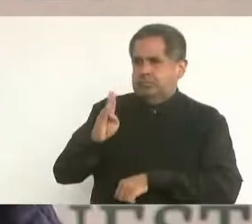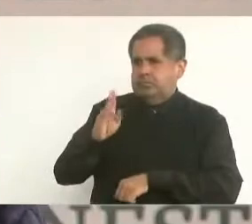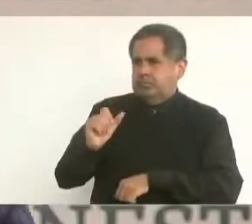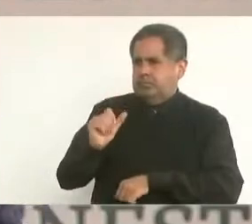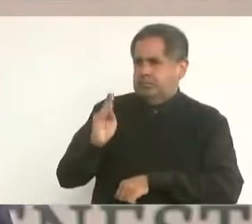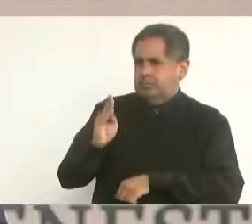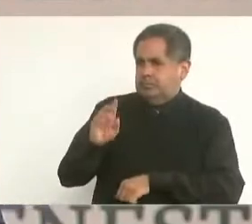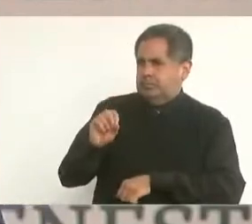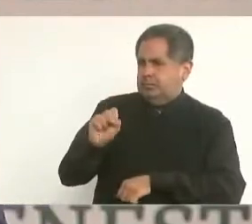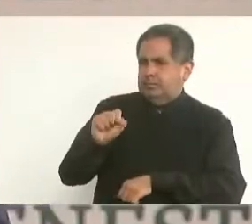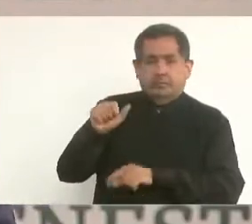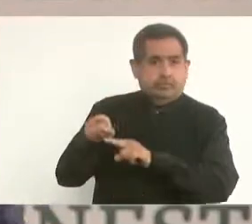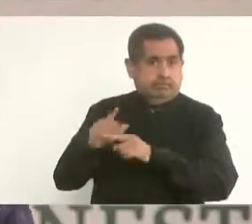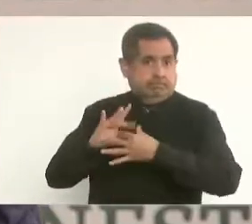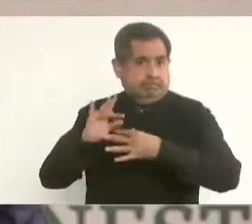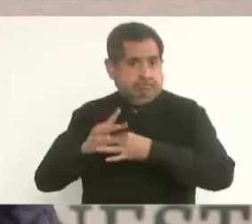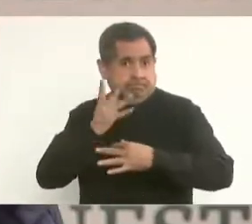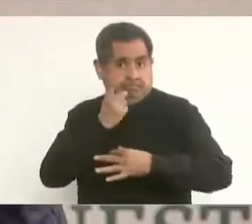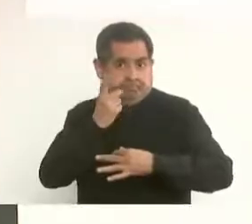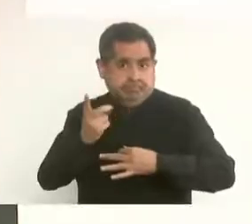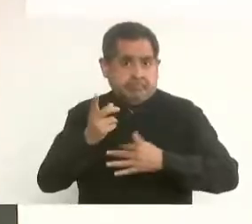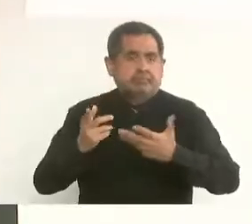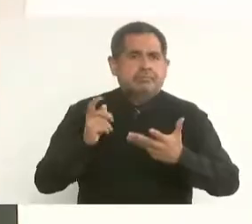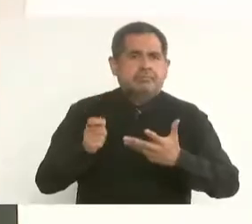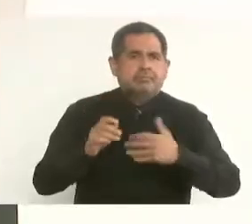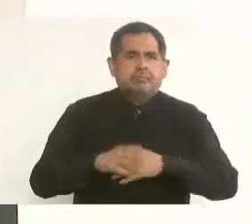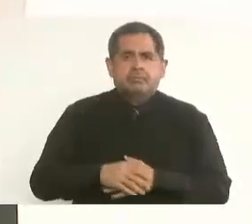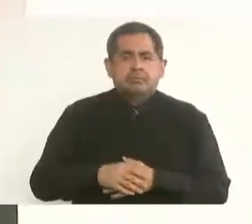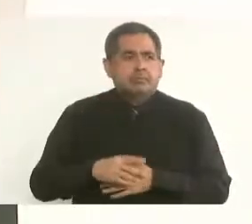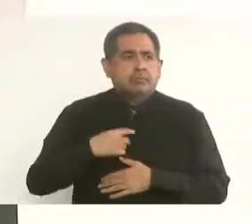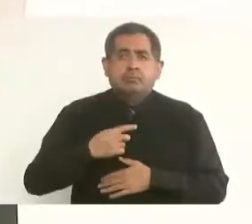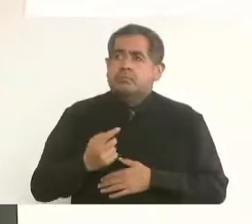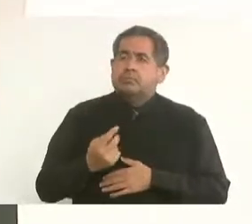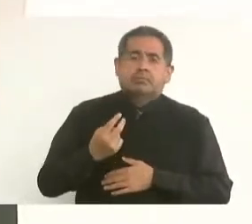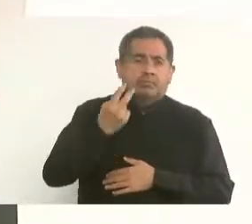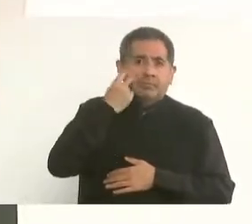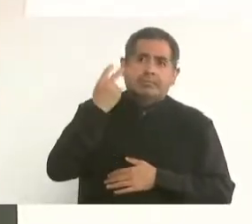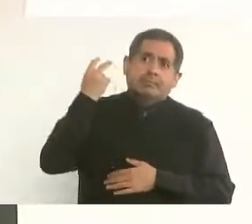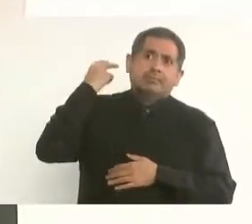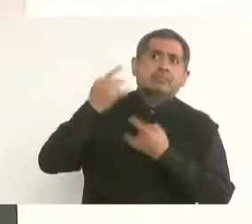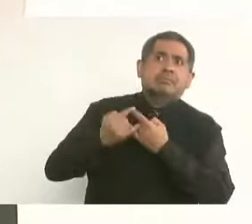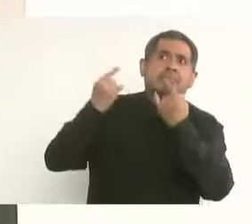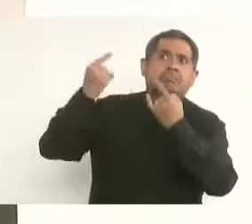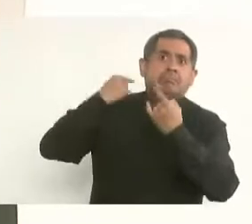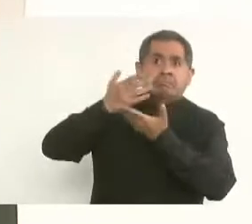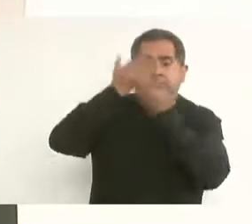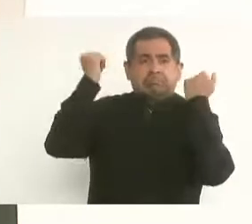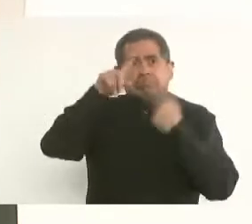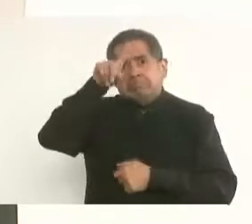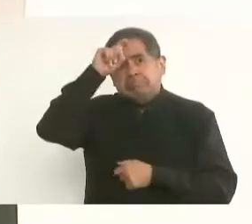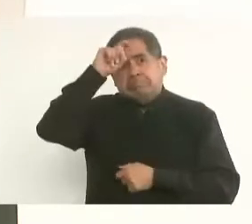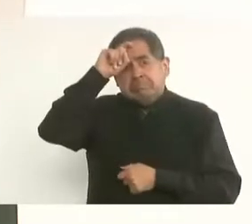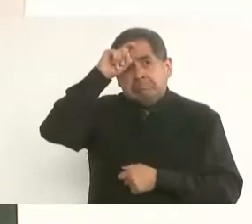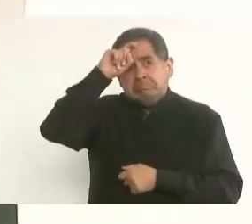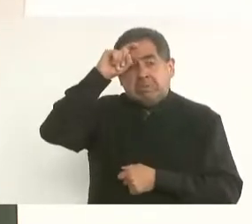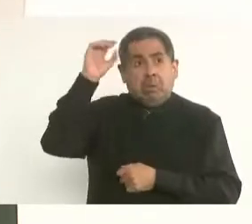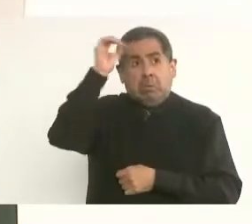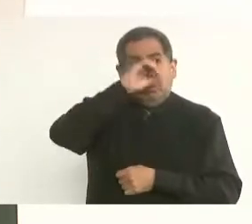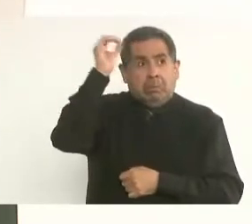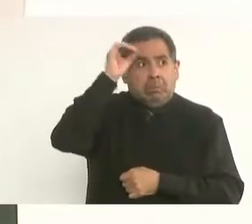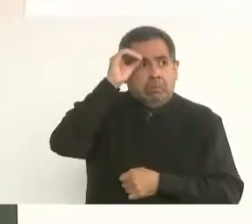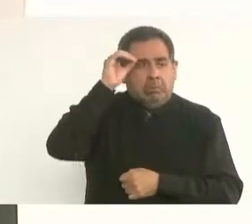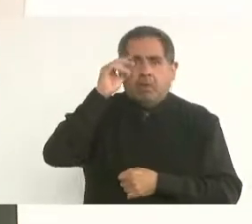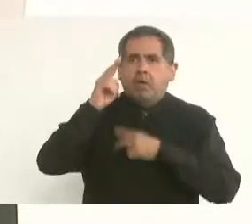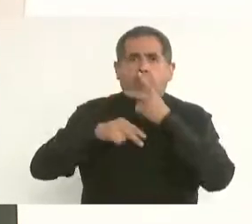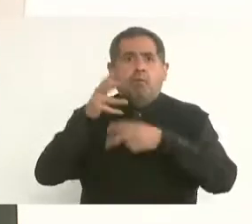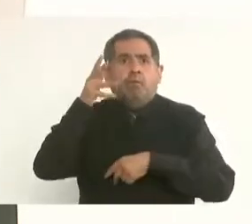Barbosa, el que no sabe de dónde viene, difícilmente va a saber hacia